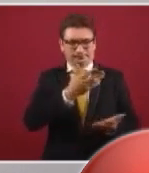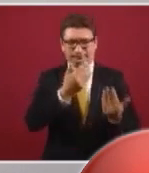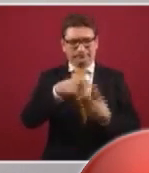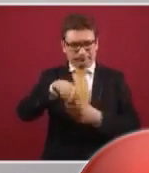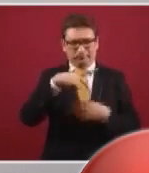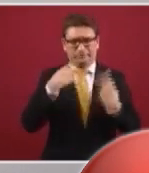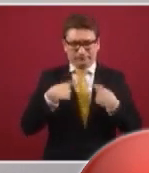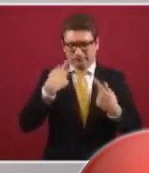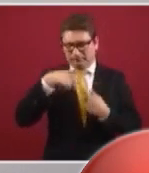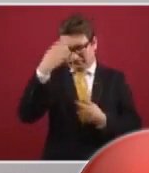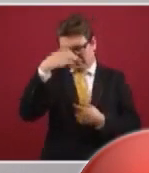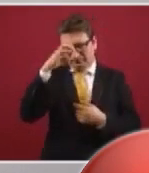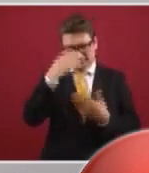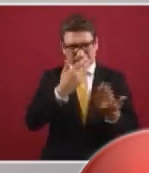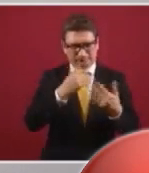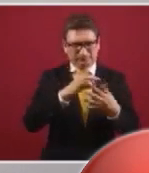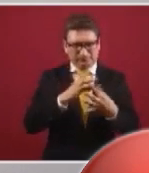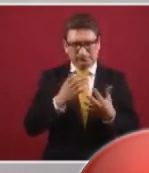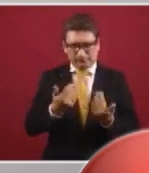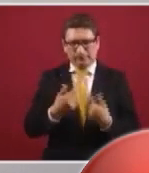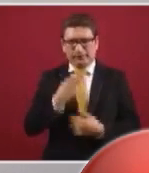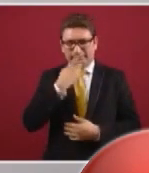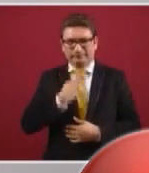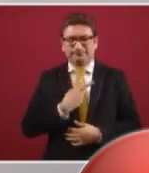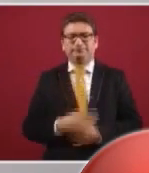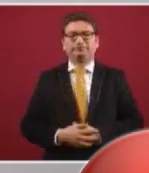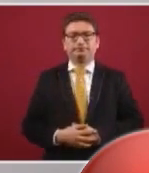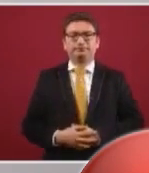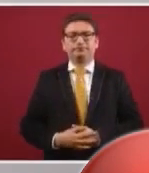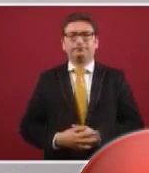expertos, si no es cierto